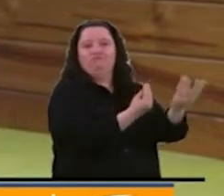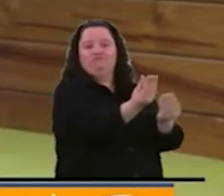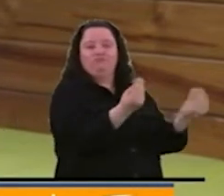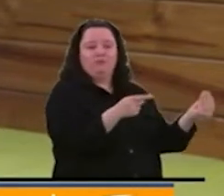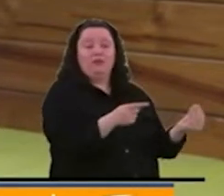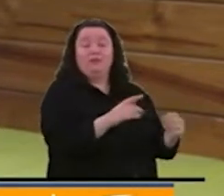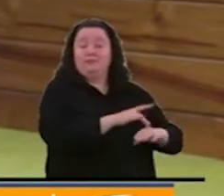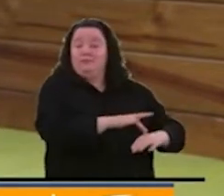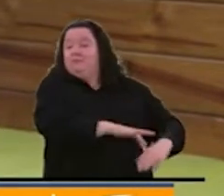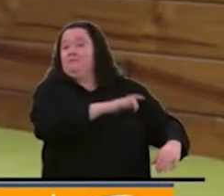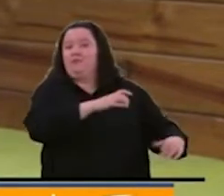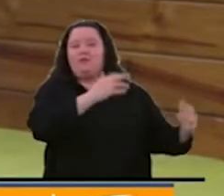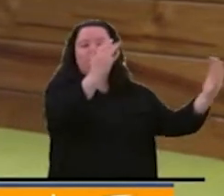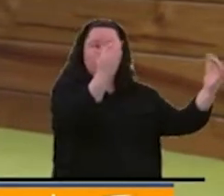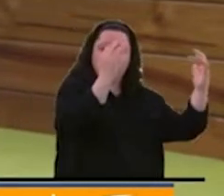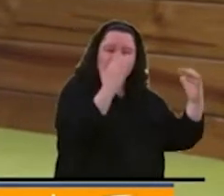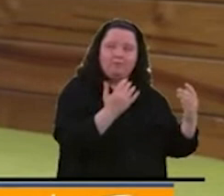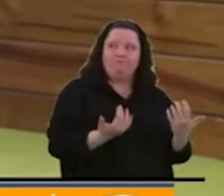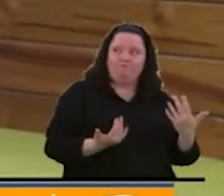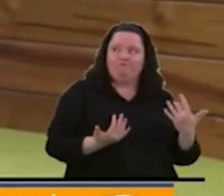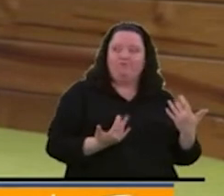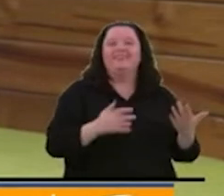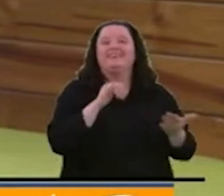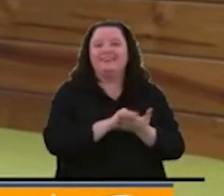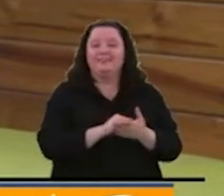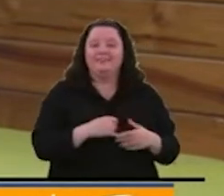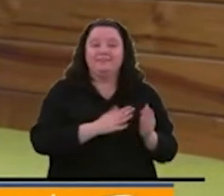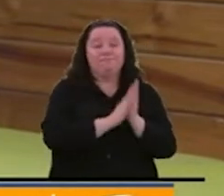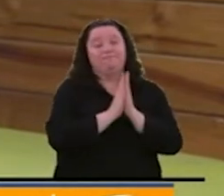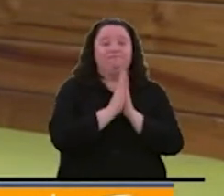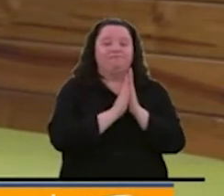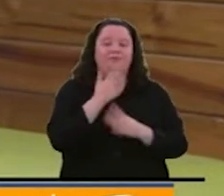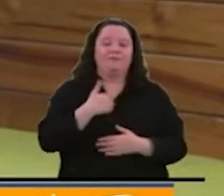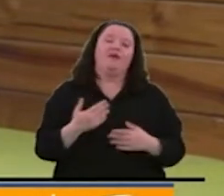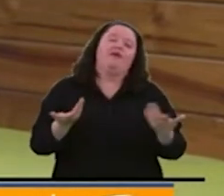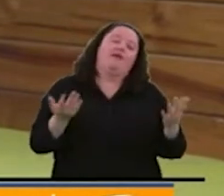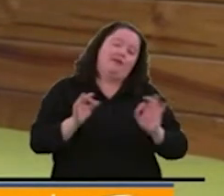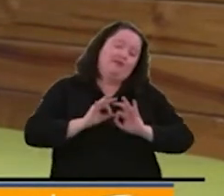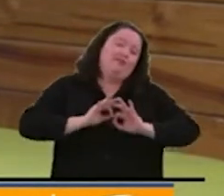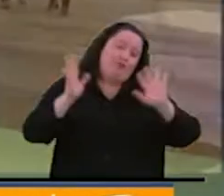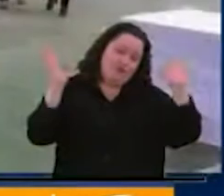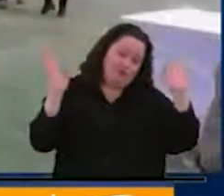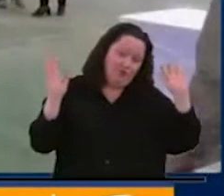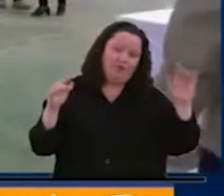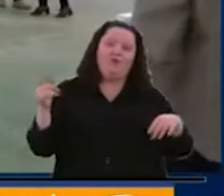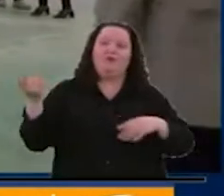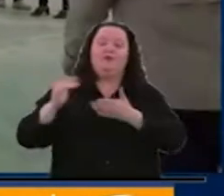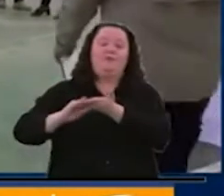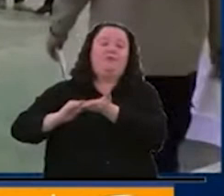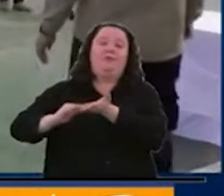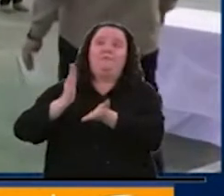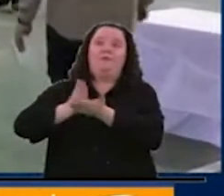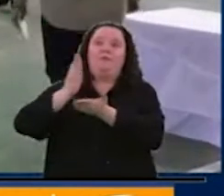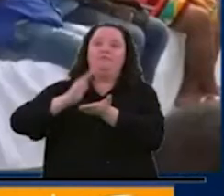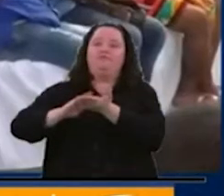llegado desde muy temprano esperando ahí, así que esperamos con ansias que llegara. Afortunadamente pudieron